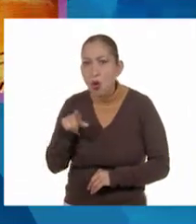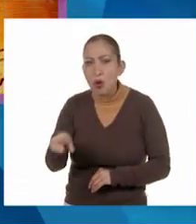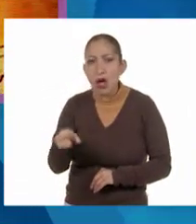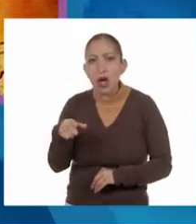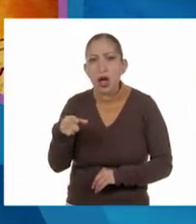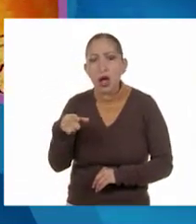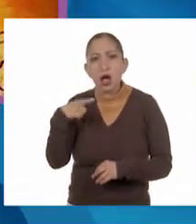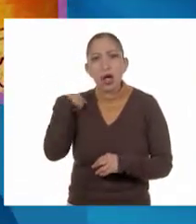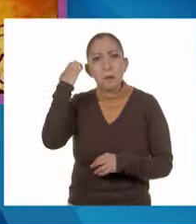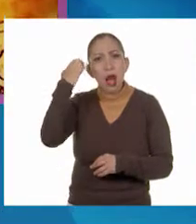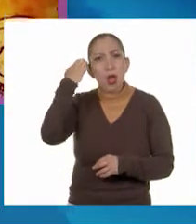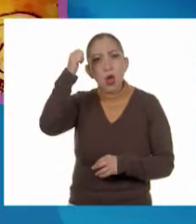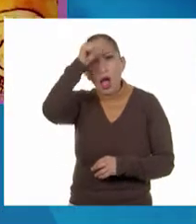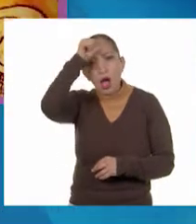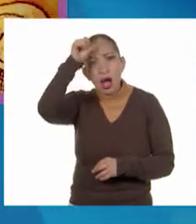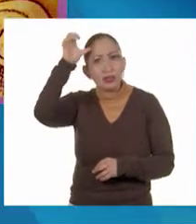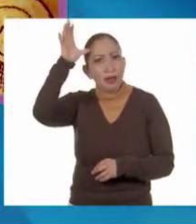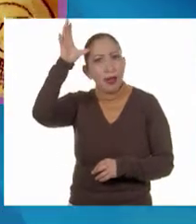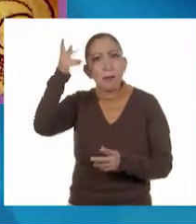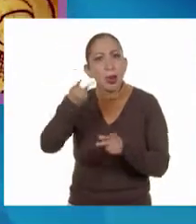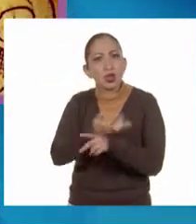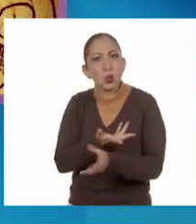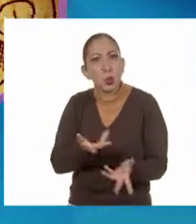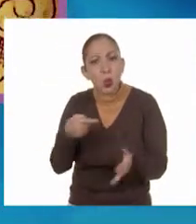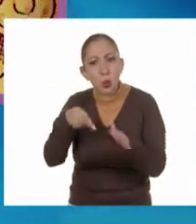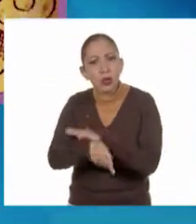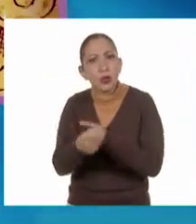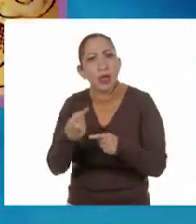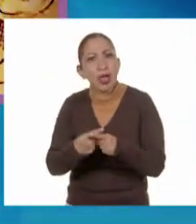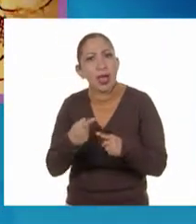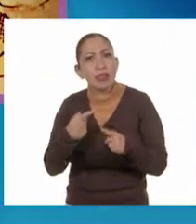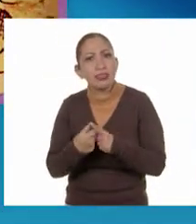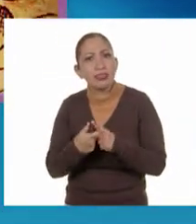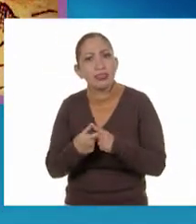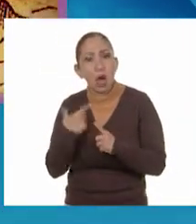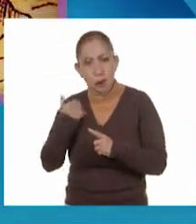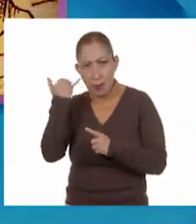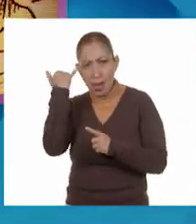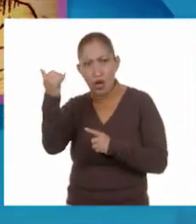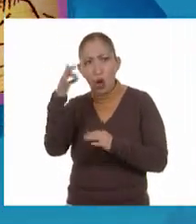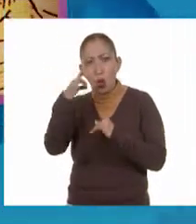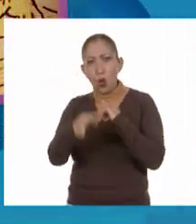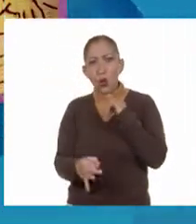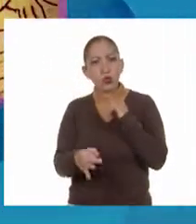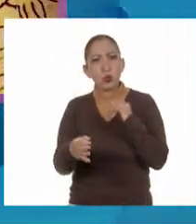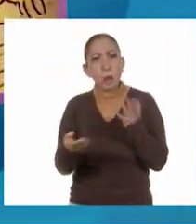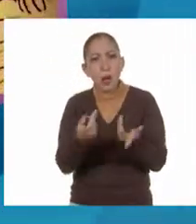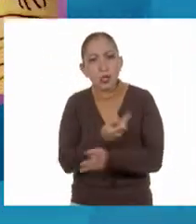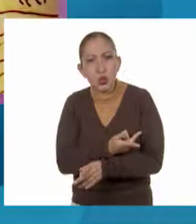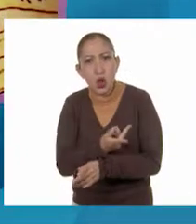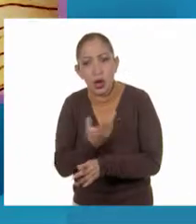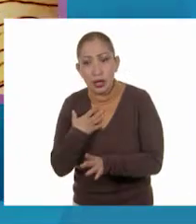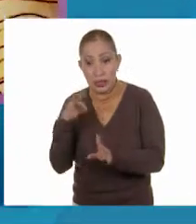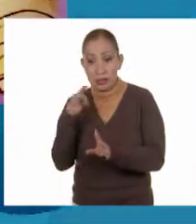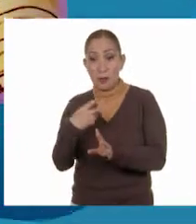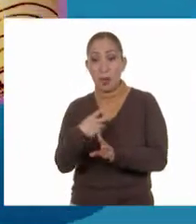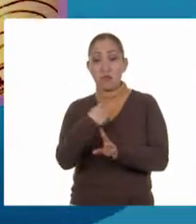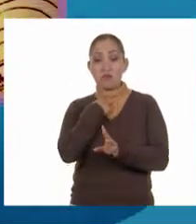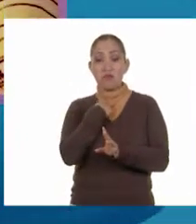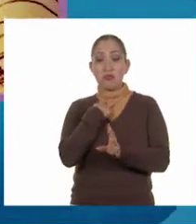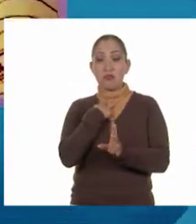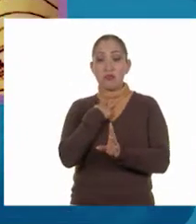¿quién lo mató? O sea, ¿qué pasó con él, maestra? Me imagino sus últimos momentos. Yo creo que estando en prisión